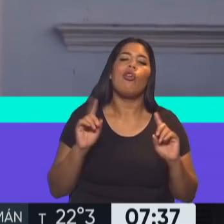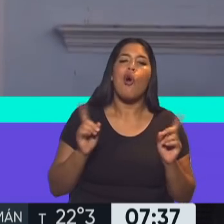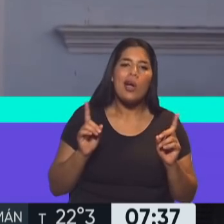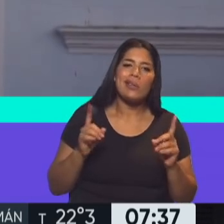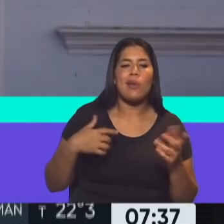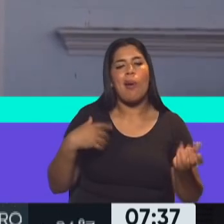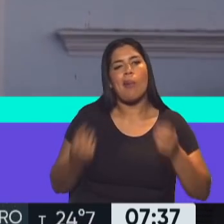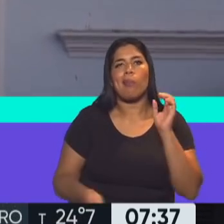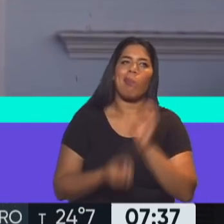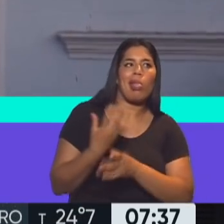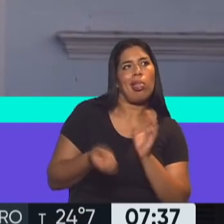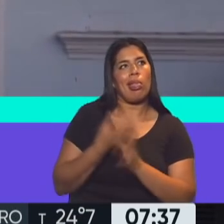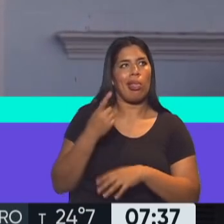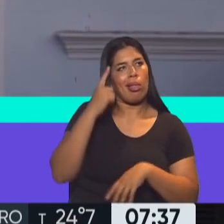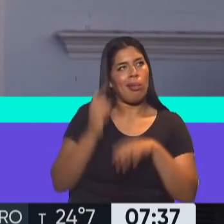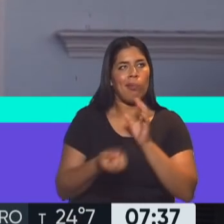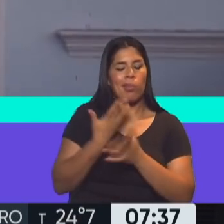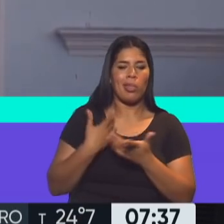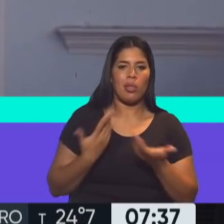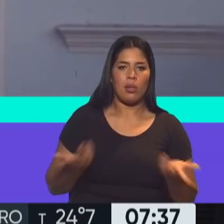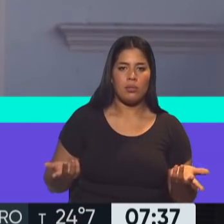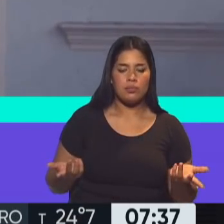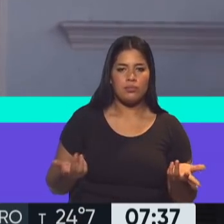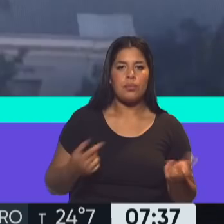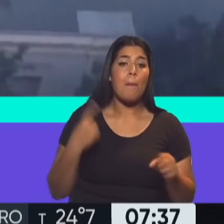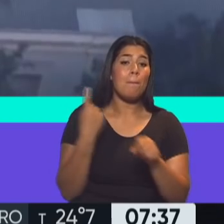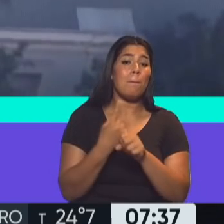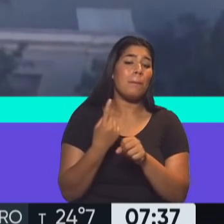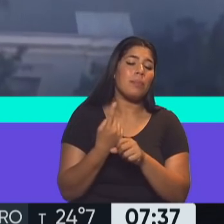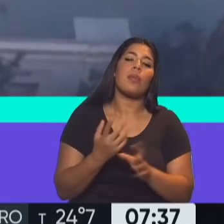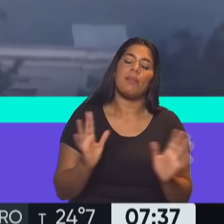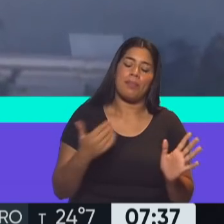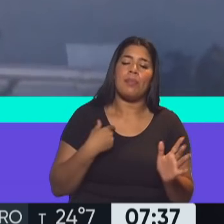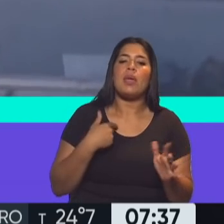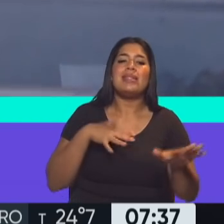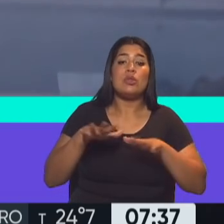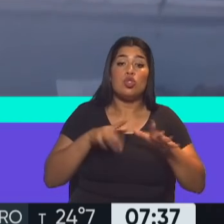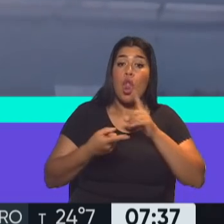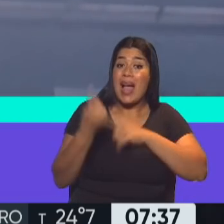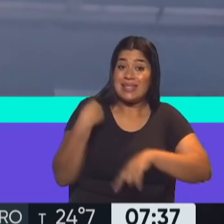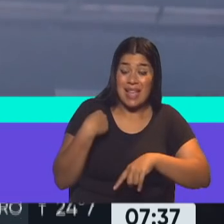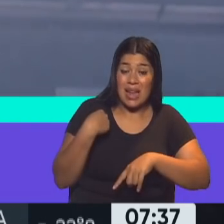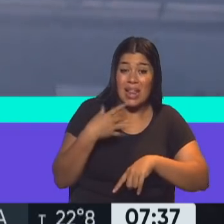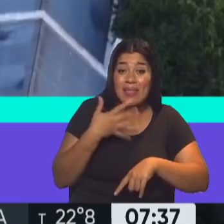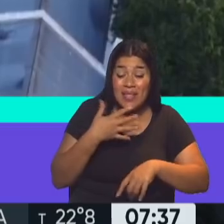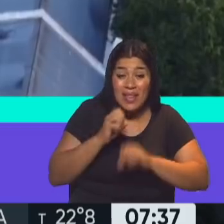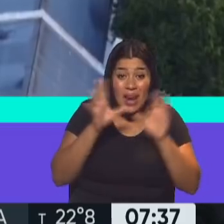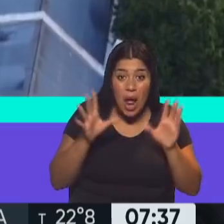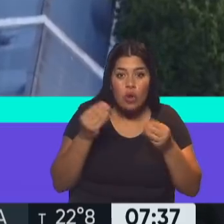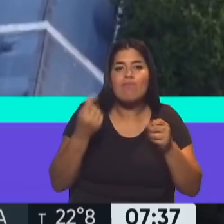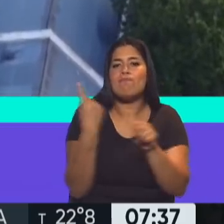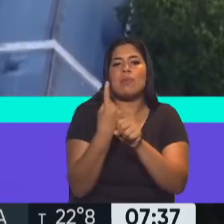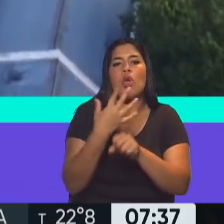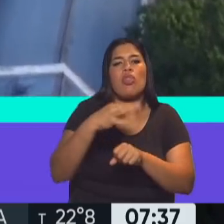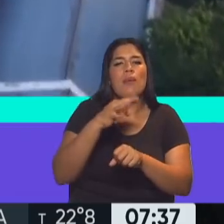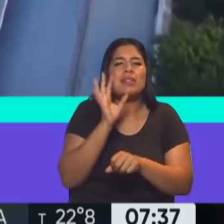con autoritarismo, con represión, porque hay que ver que la primera noche, para entender lo que pasó ayer, hay que ver lo que pasó la primera noche.